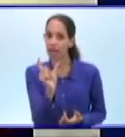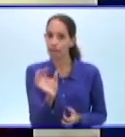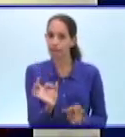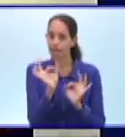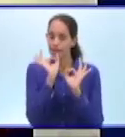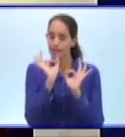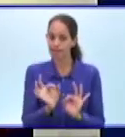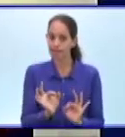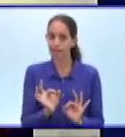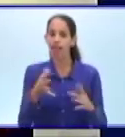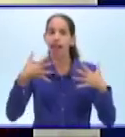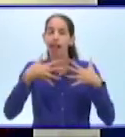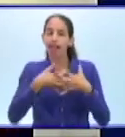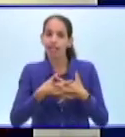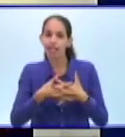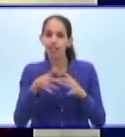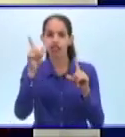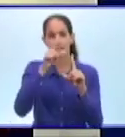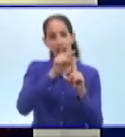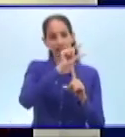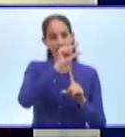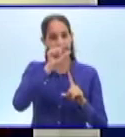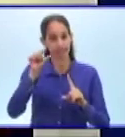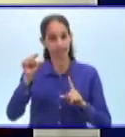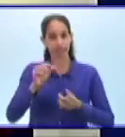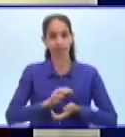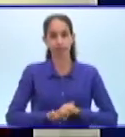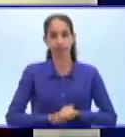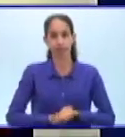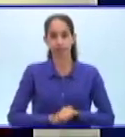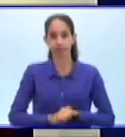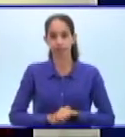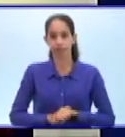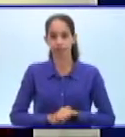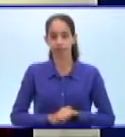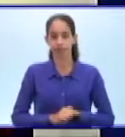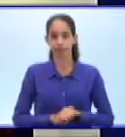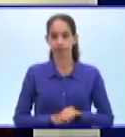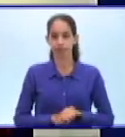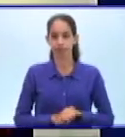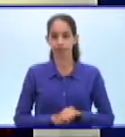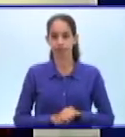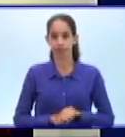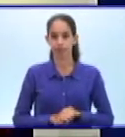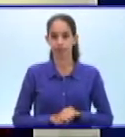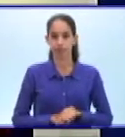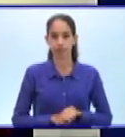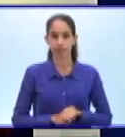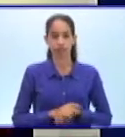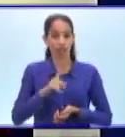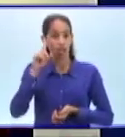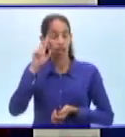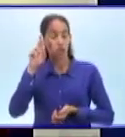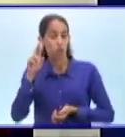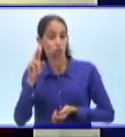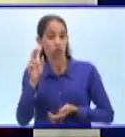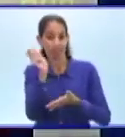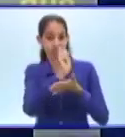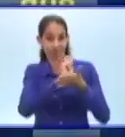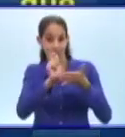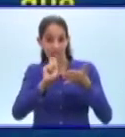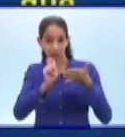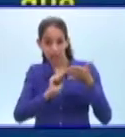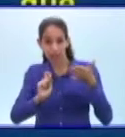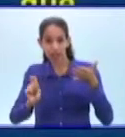yo estoy escribiendo en ese momento. Estructuración y delimitación de párrafos, unidad y